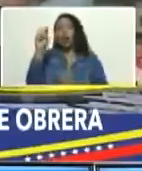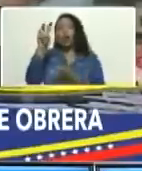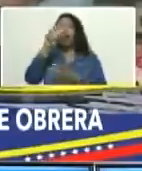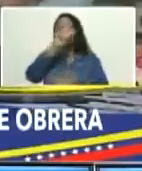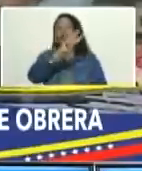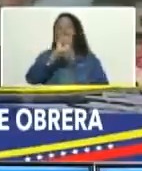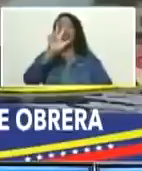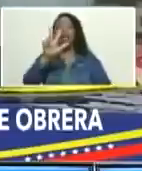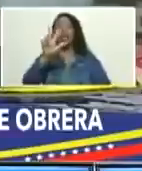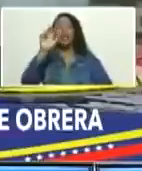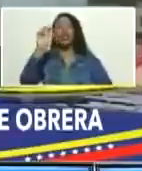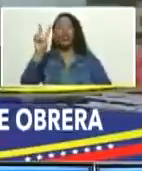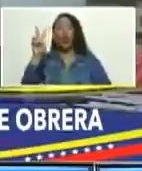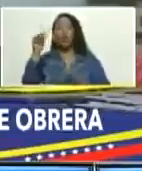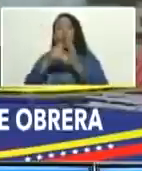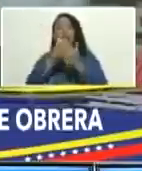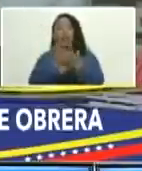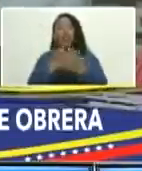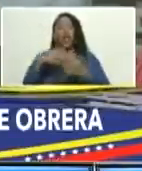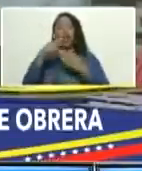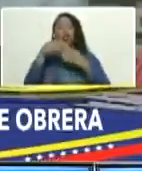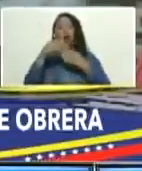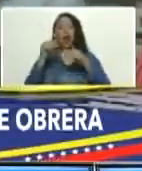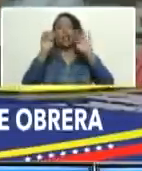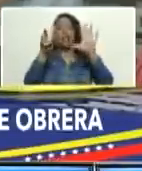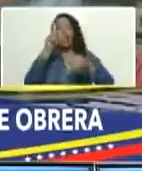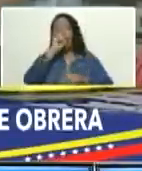de dólares en estos 6 años, 7 años.